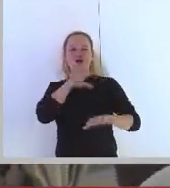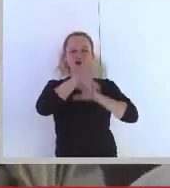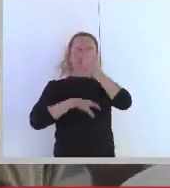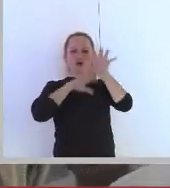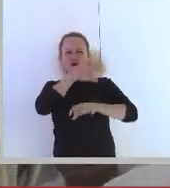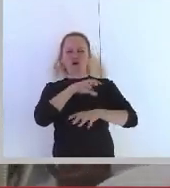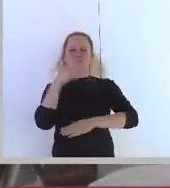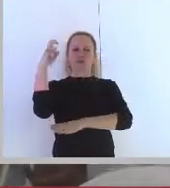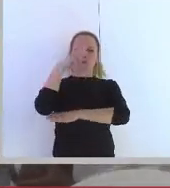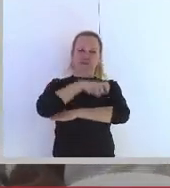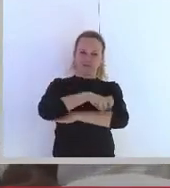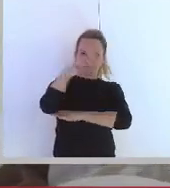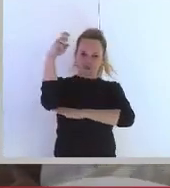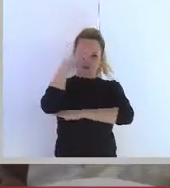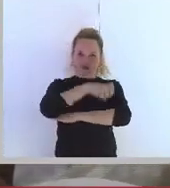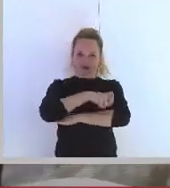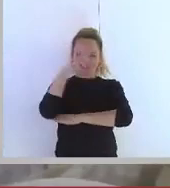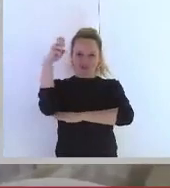Putumayo,